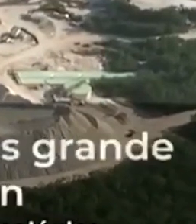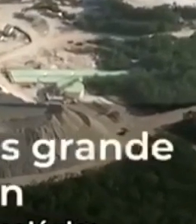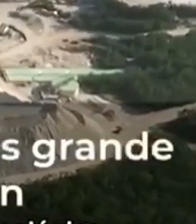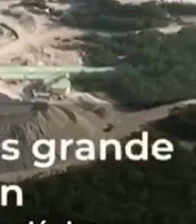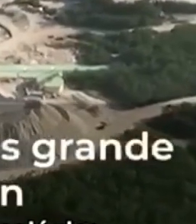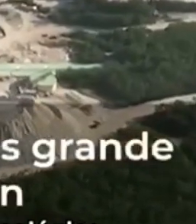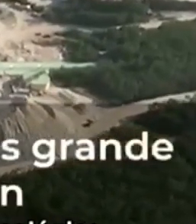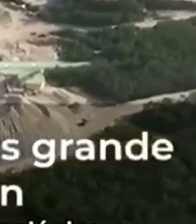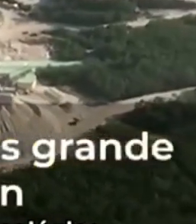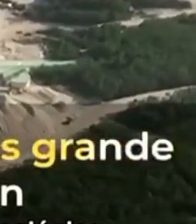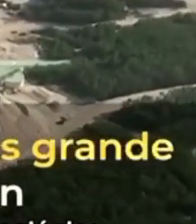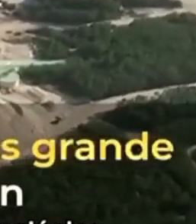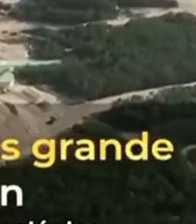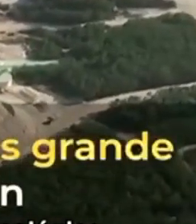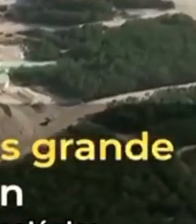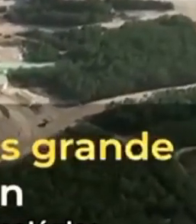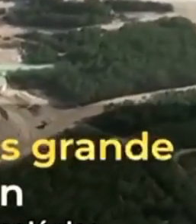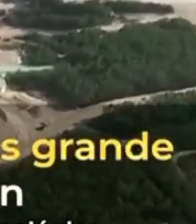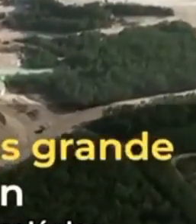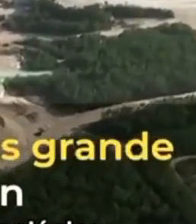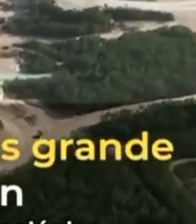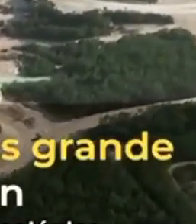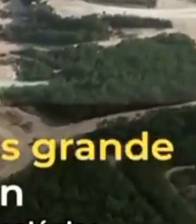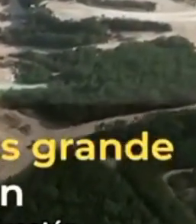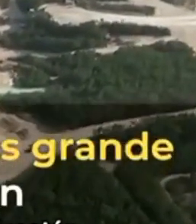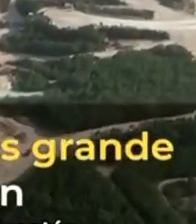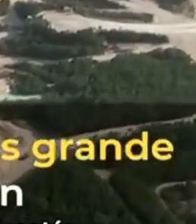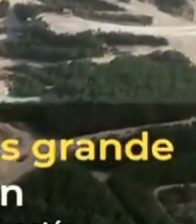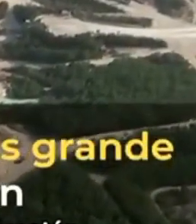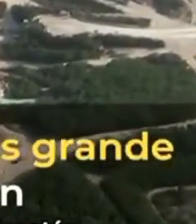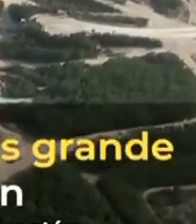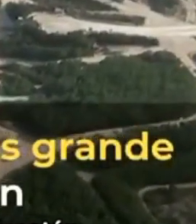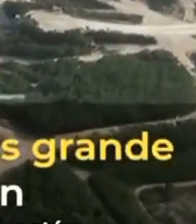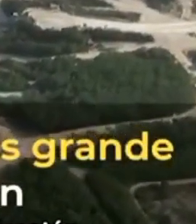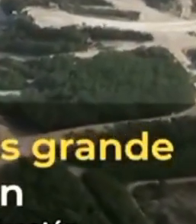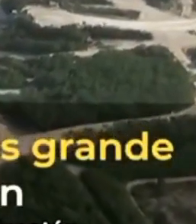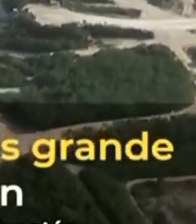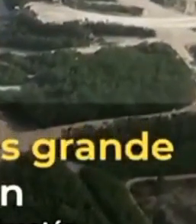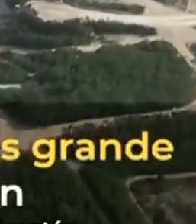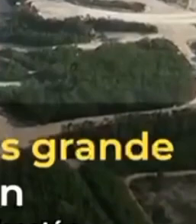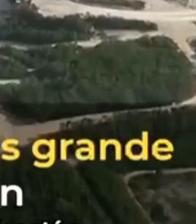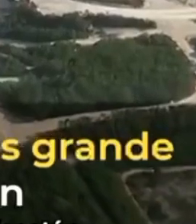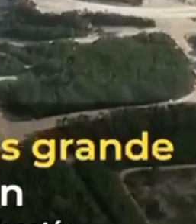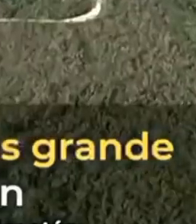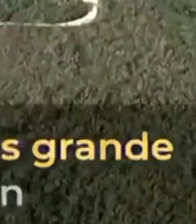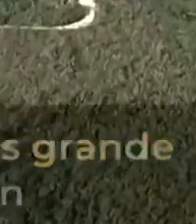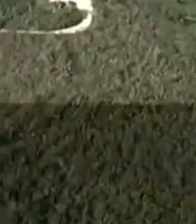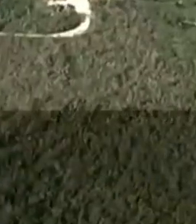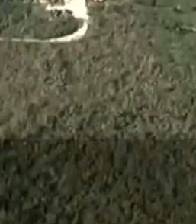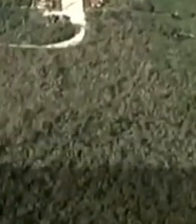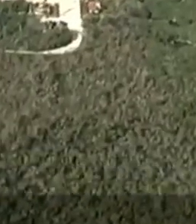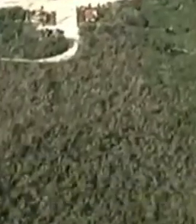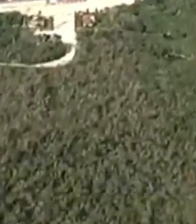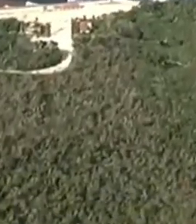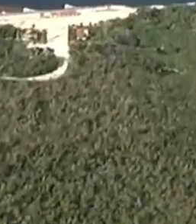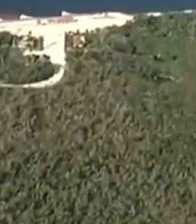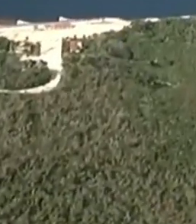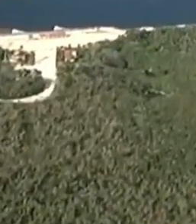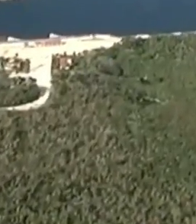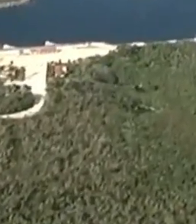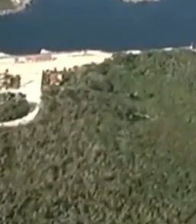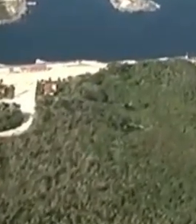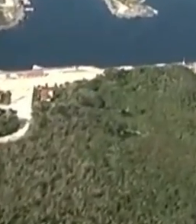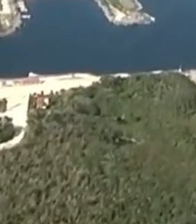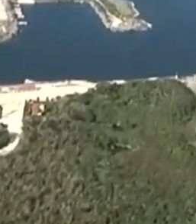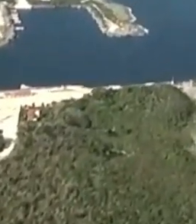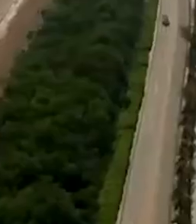la mina de Calica representa el mayor desastre ecológico causado por una empresa en la península de Yucatán y, sobre todo, en la